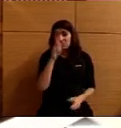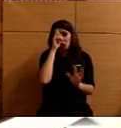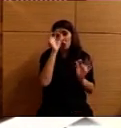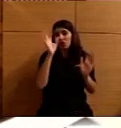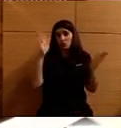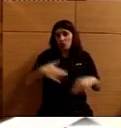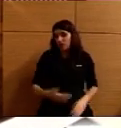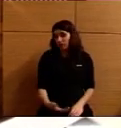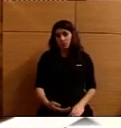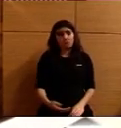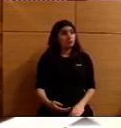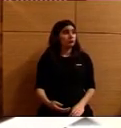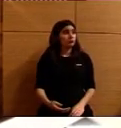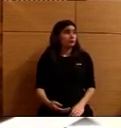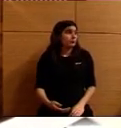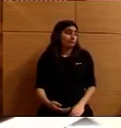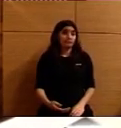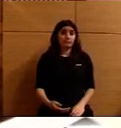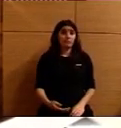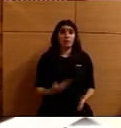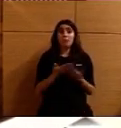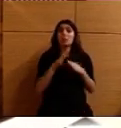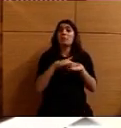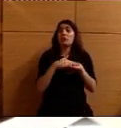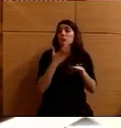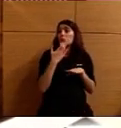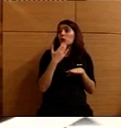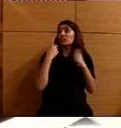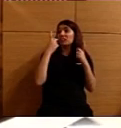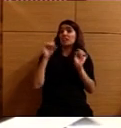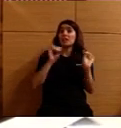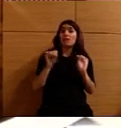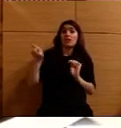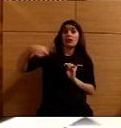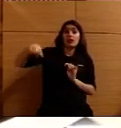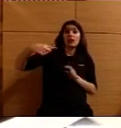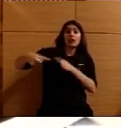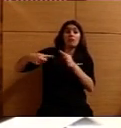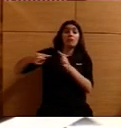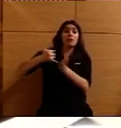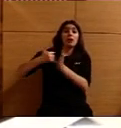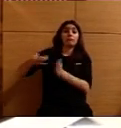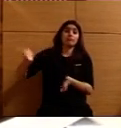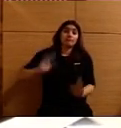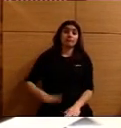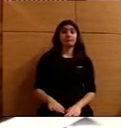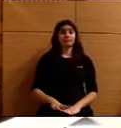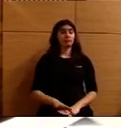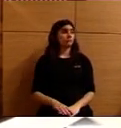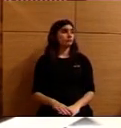por parte nuestra. Pedimos perdón. Pedimos perdón por tratar de defender a aquellos que tienen ese